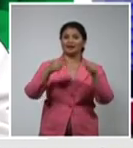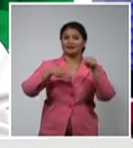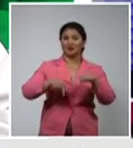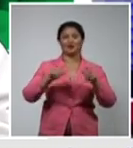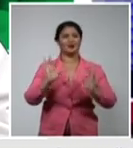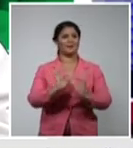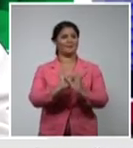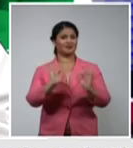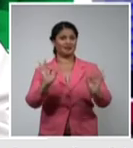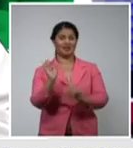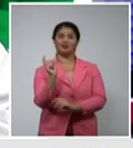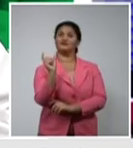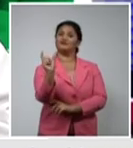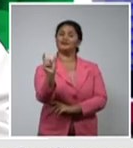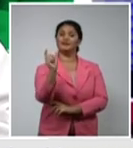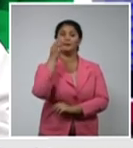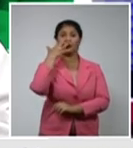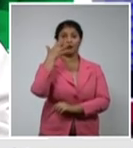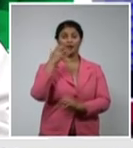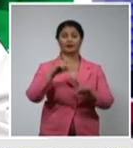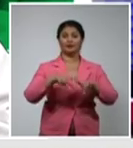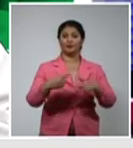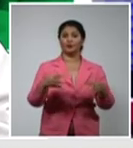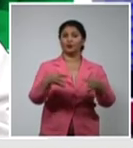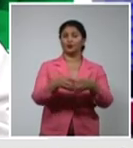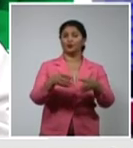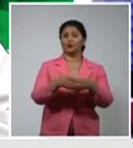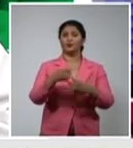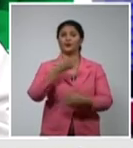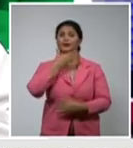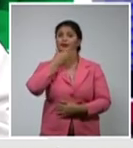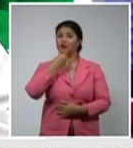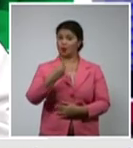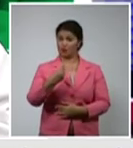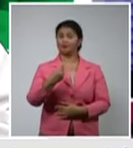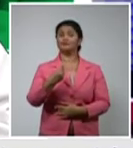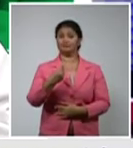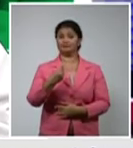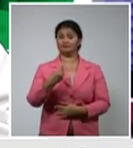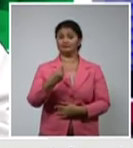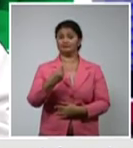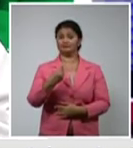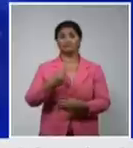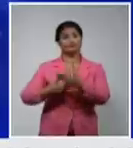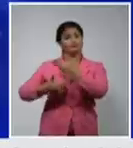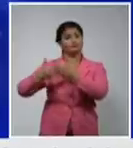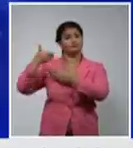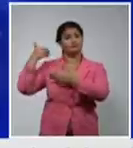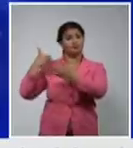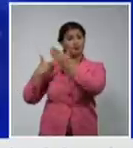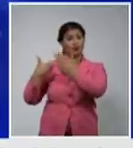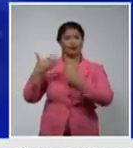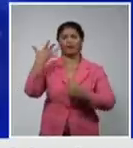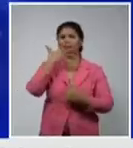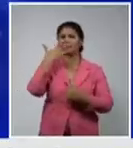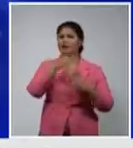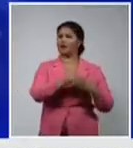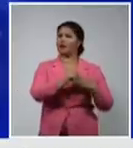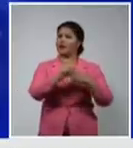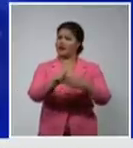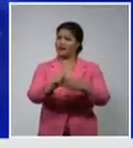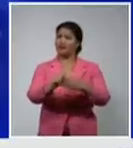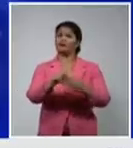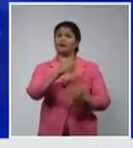de un grupo de jóvenes conducidos por el compañero José Antonio Echevarría,